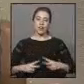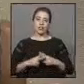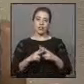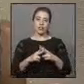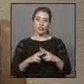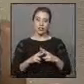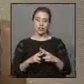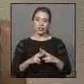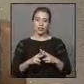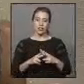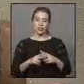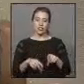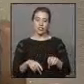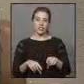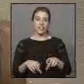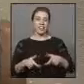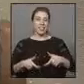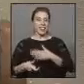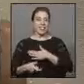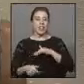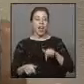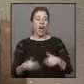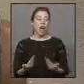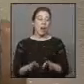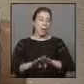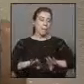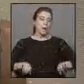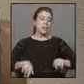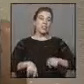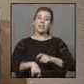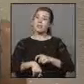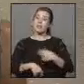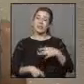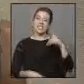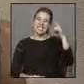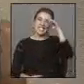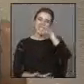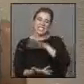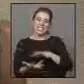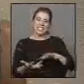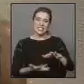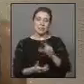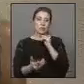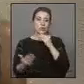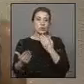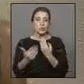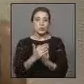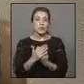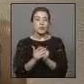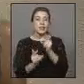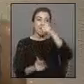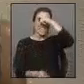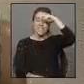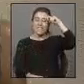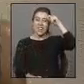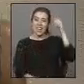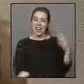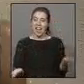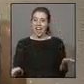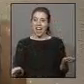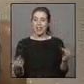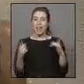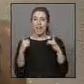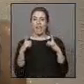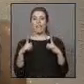estas obras sanitarias, más allá de eso, hoy día están pasando por un momento muy complicado, se aproximan los tiempos de verano, de